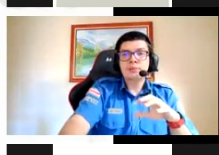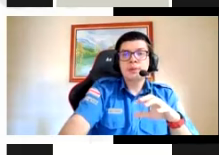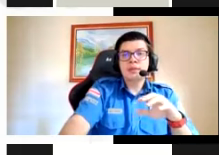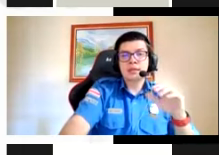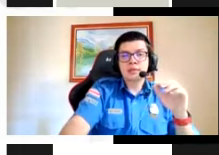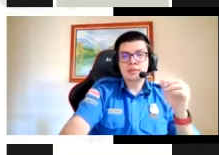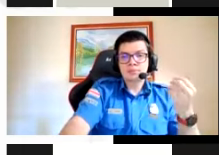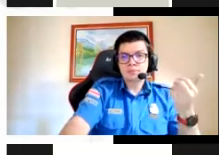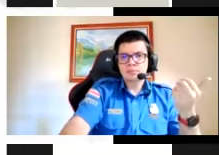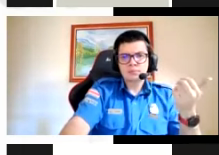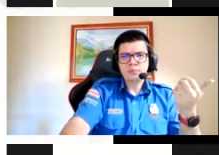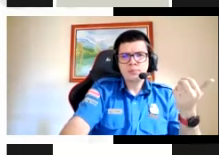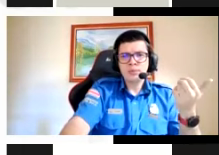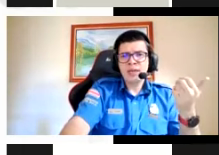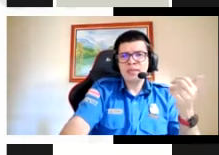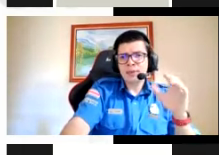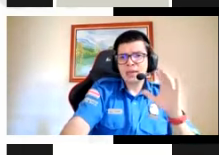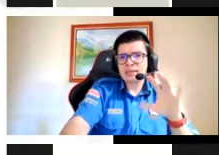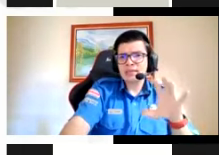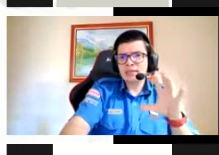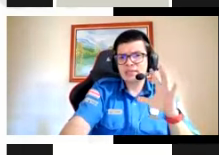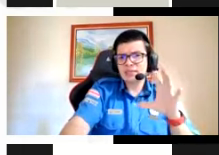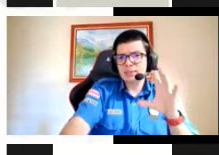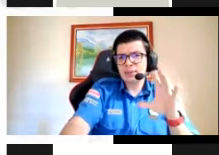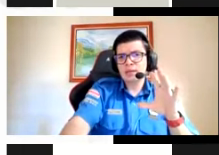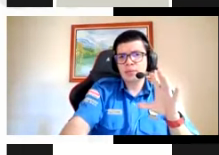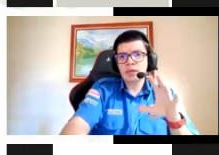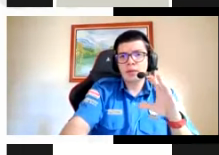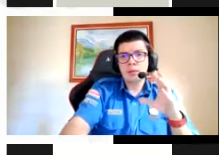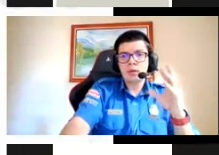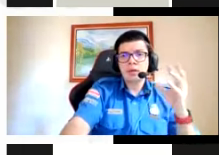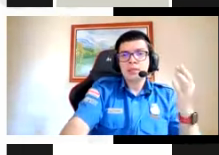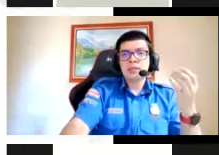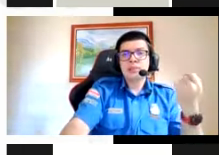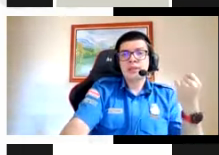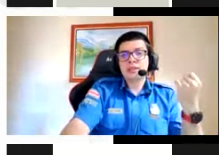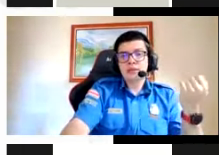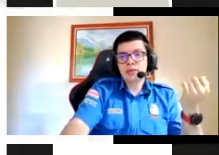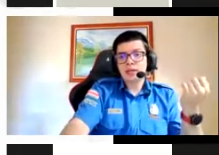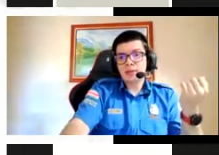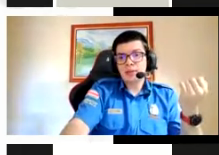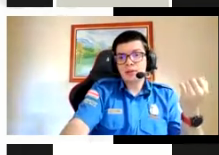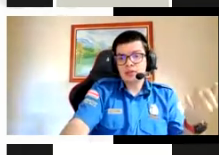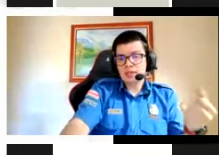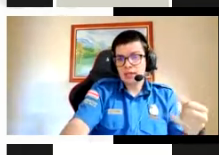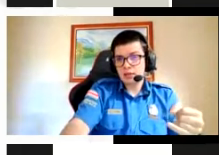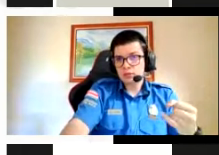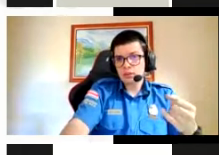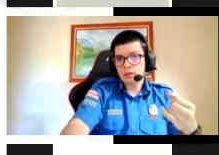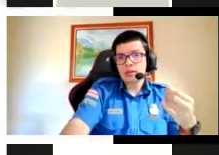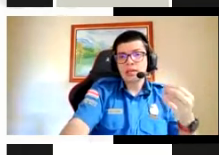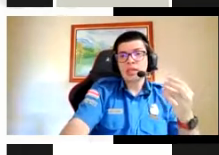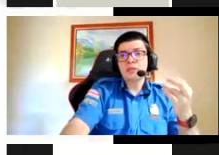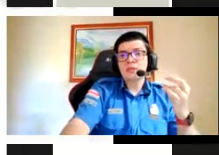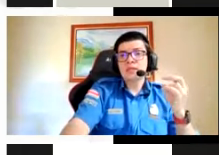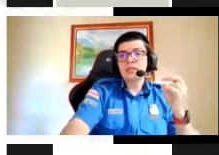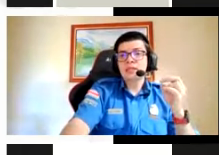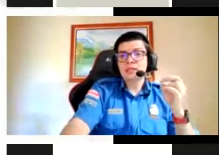malas prácticas. Vean este recipiente, por ejemplo. Este recipiente se ve claramente oxidado,